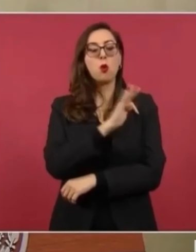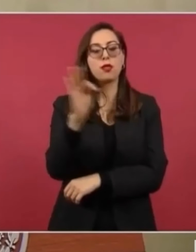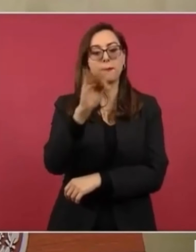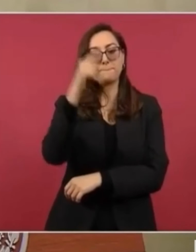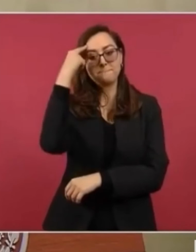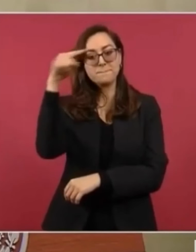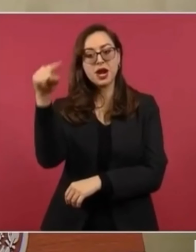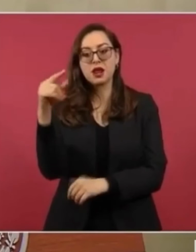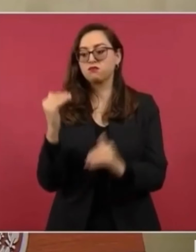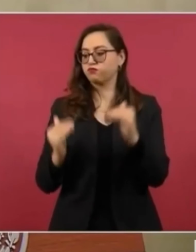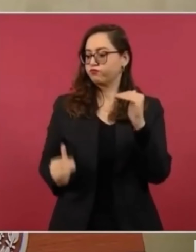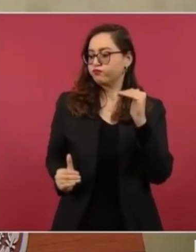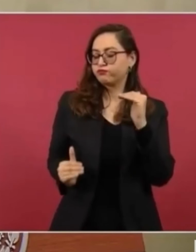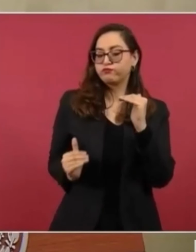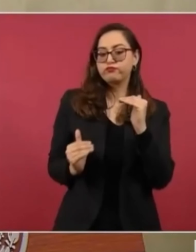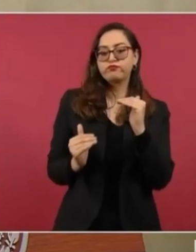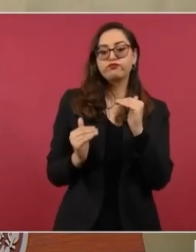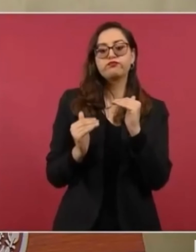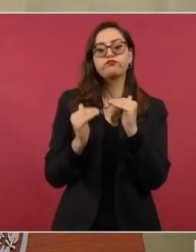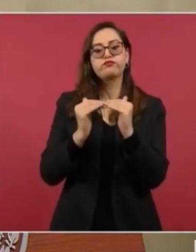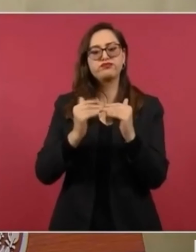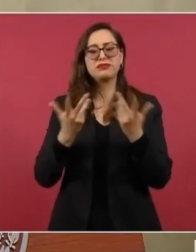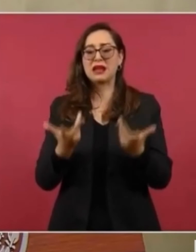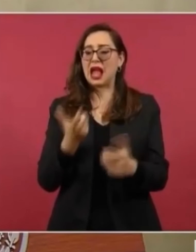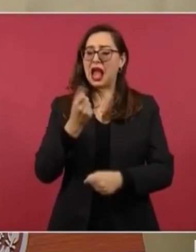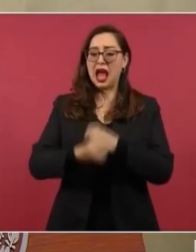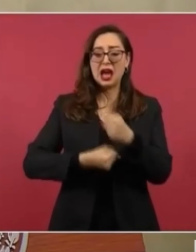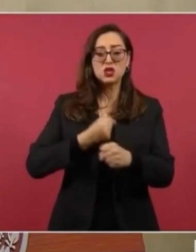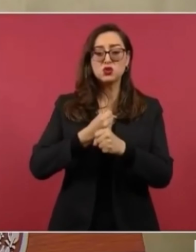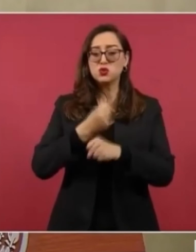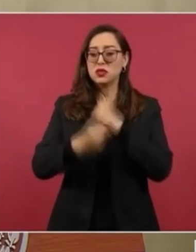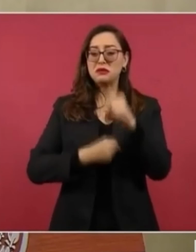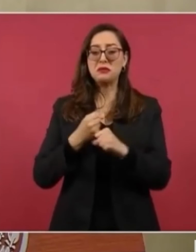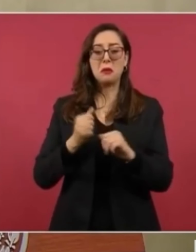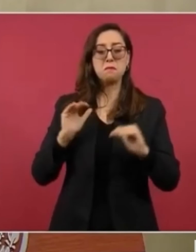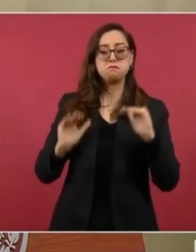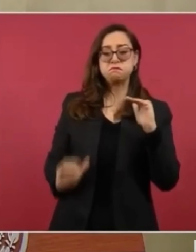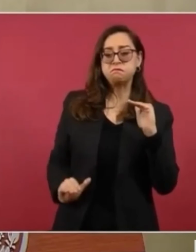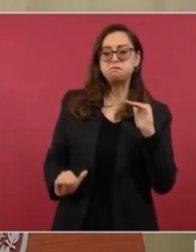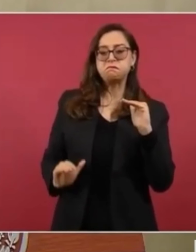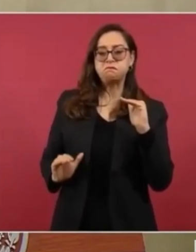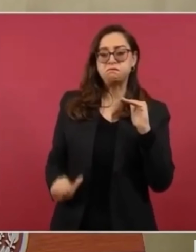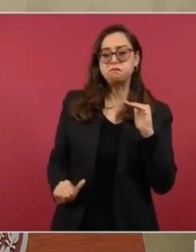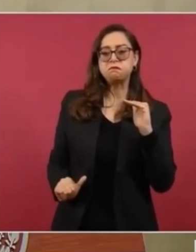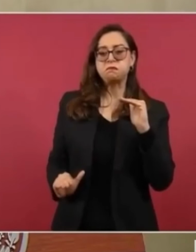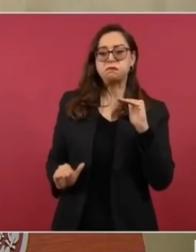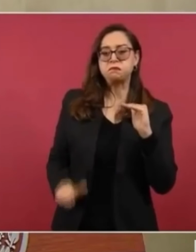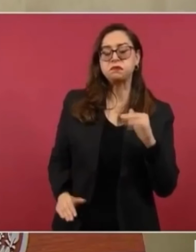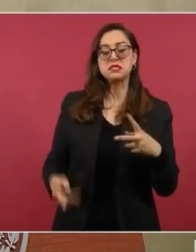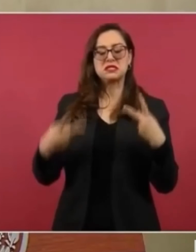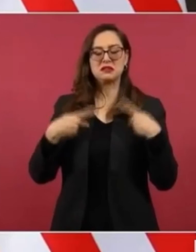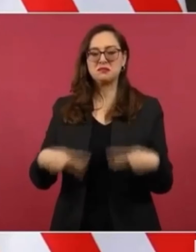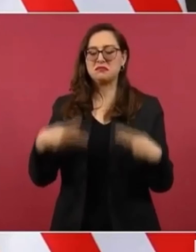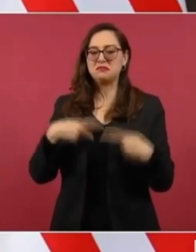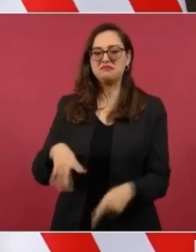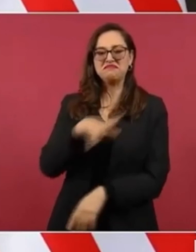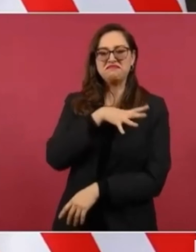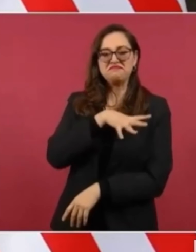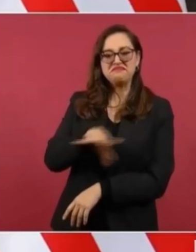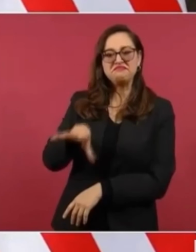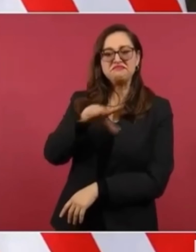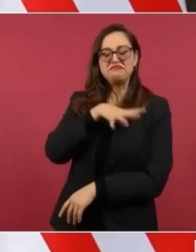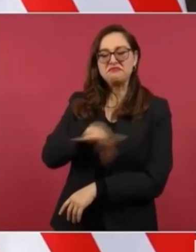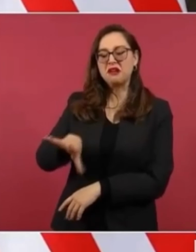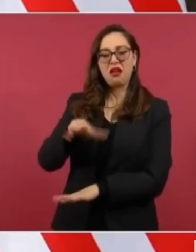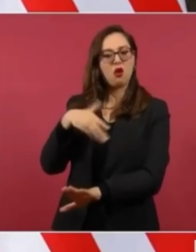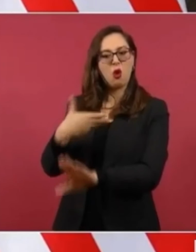las desigualdades que desde hace mucho tiempo han significado que las personas marginalizadas en nuestros países han sido